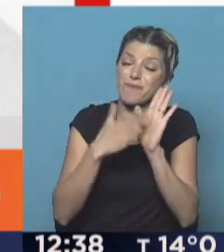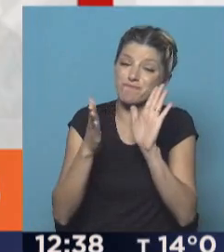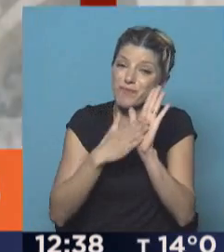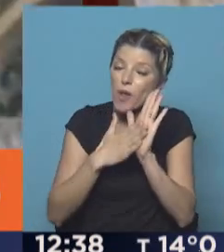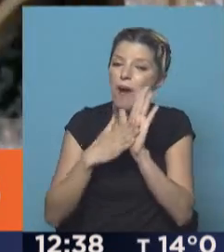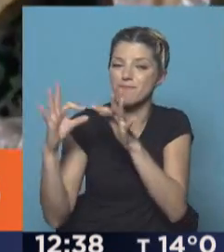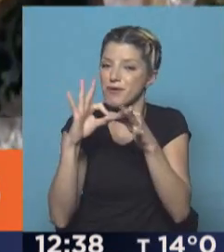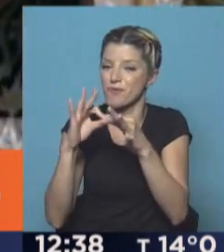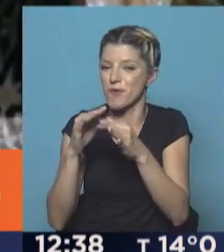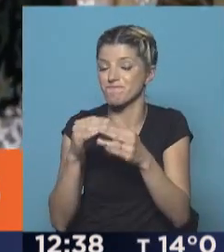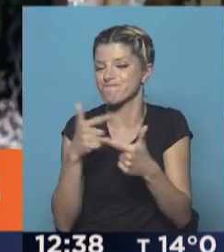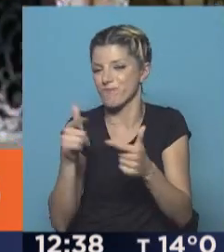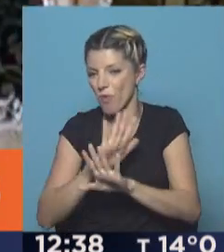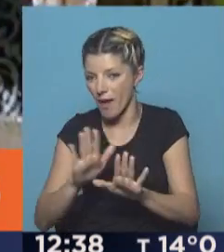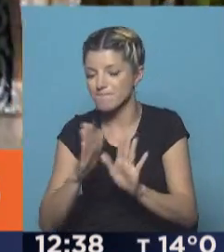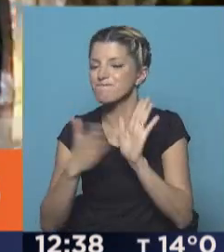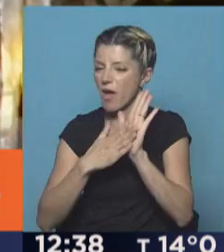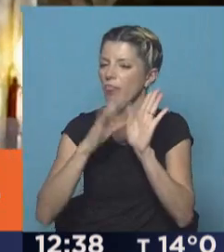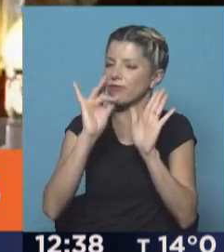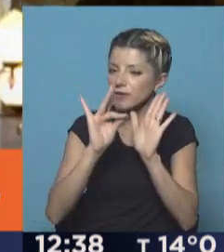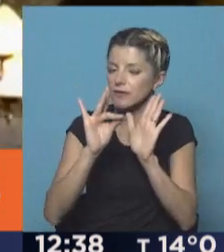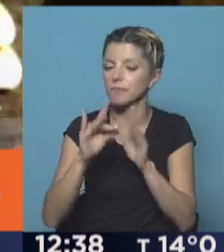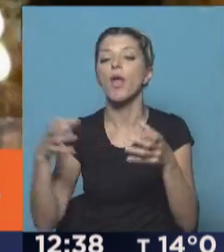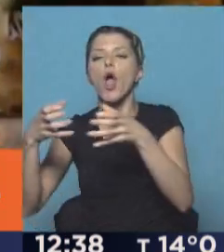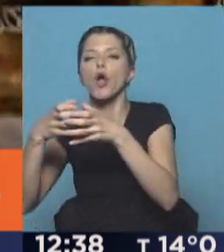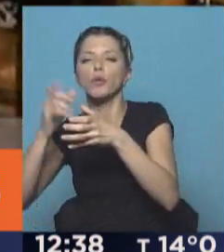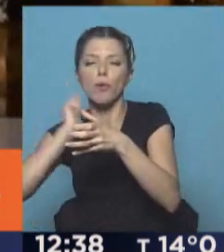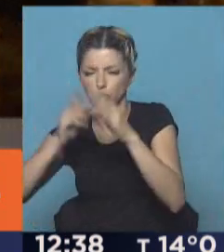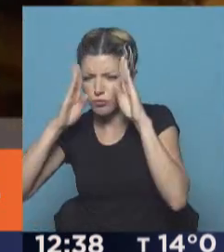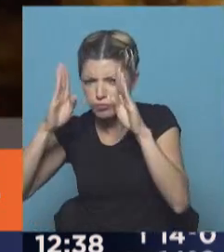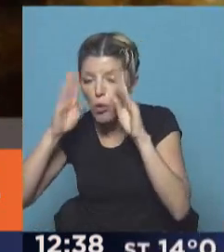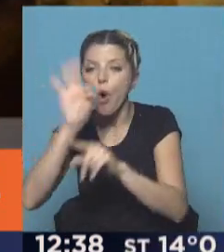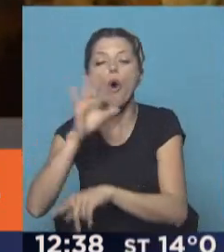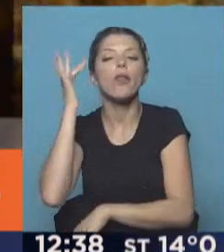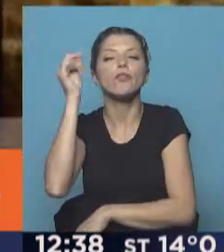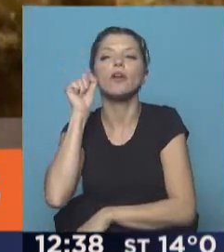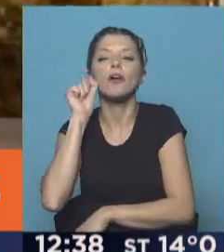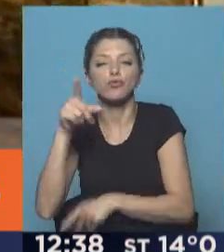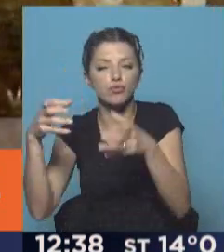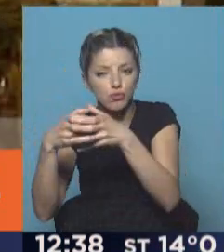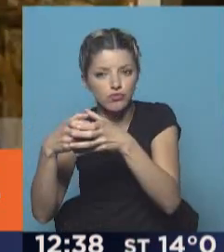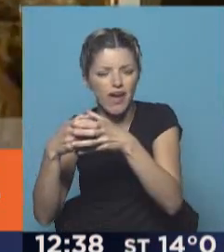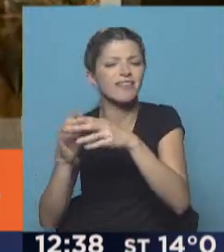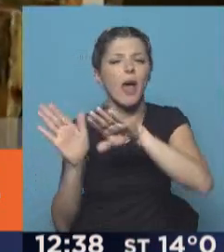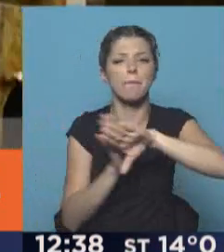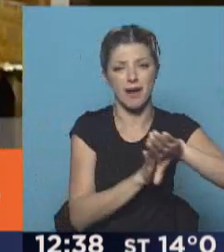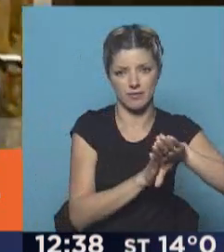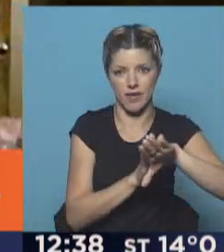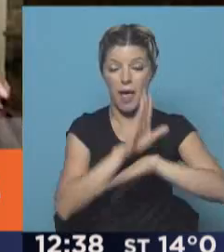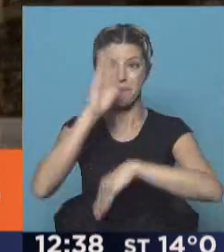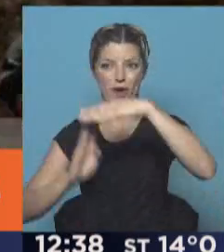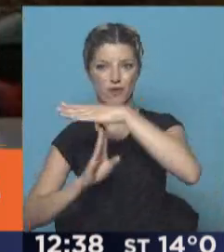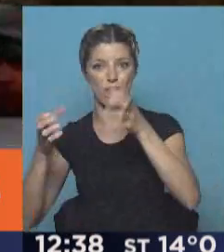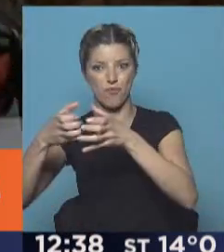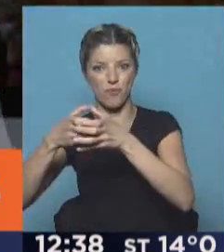probar. La ortodoxia integrista o la ideología de los perpetradores pasa a segundo plano para los líderes del